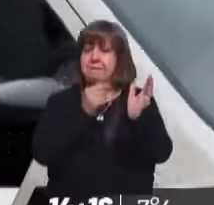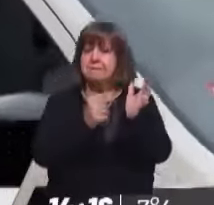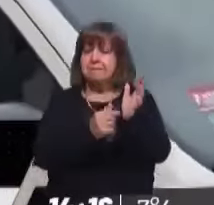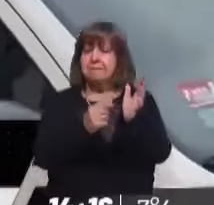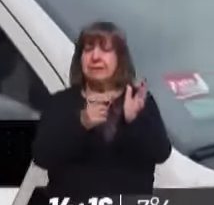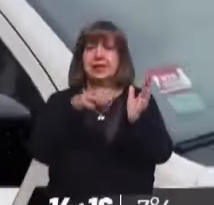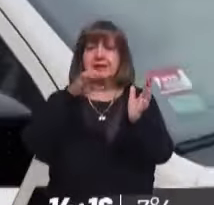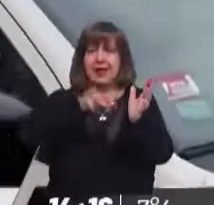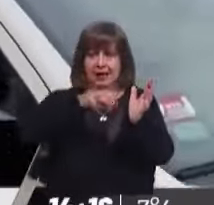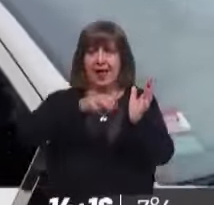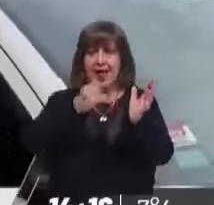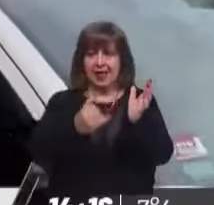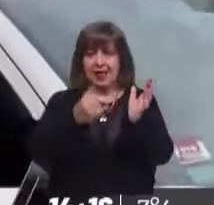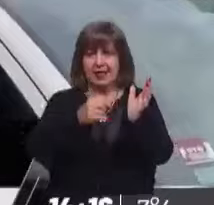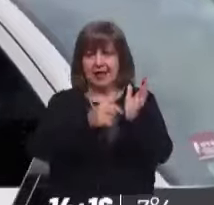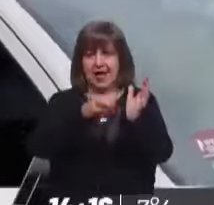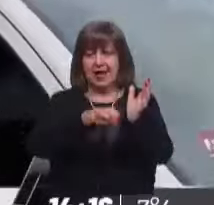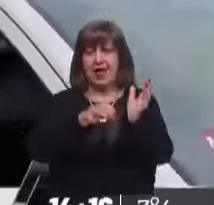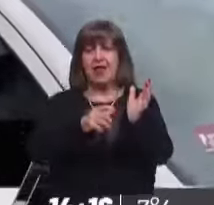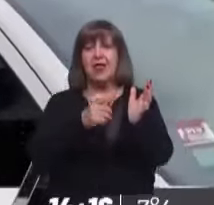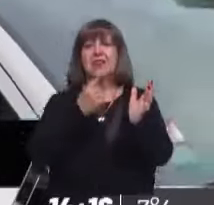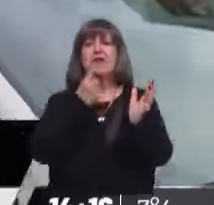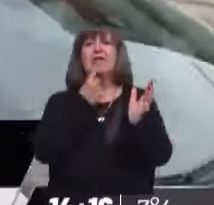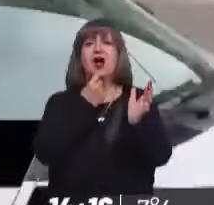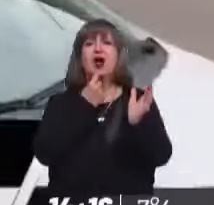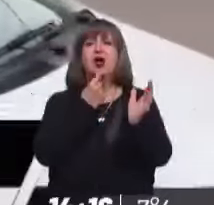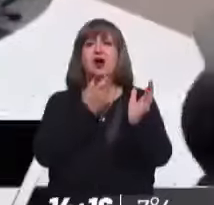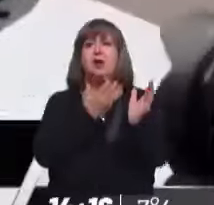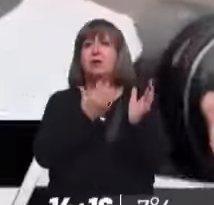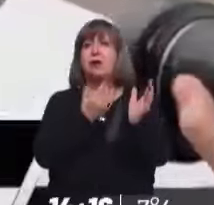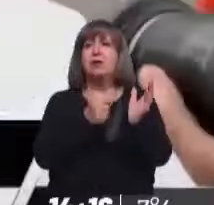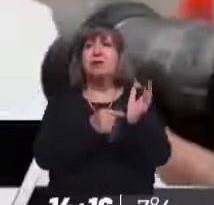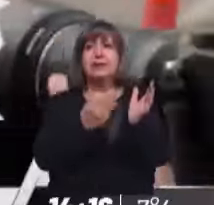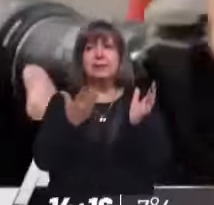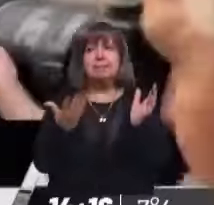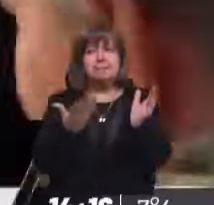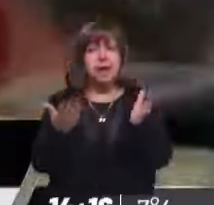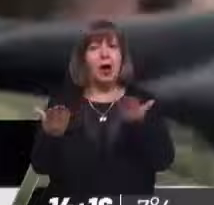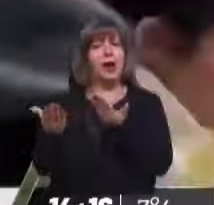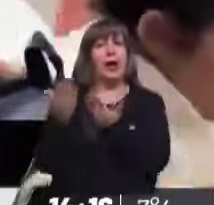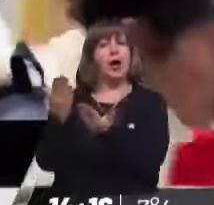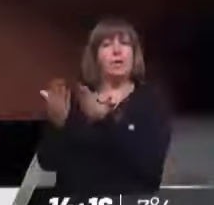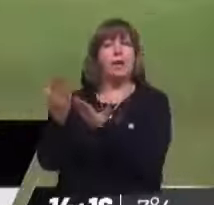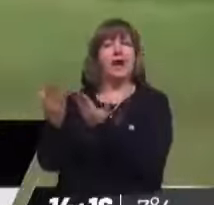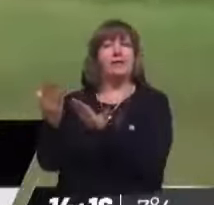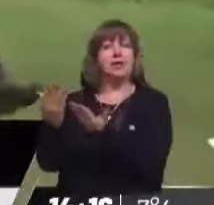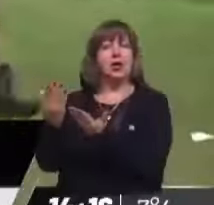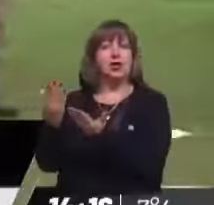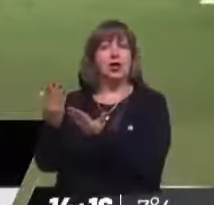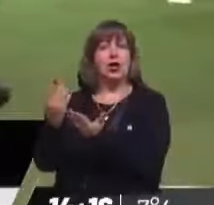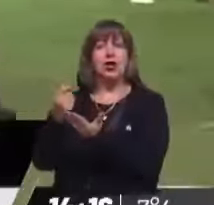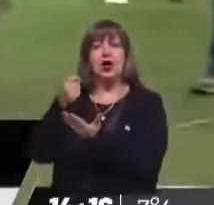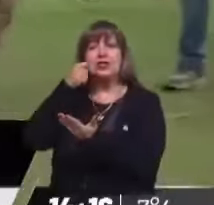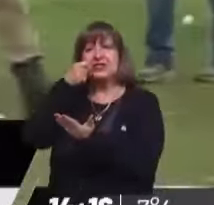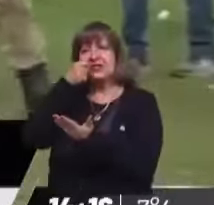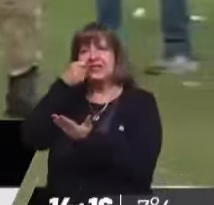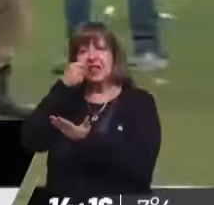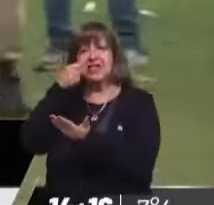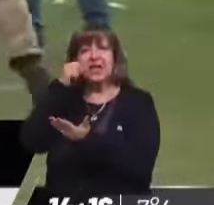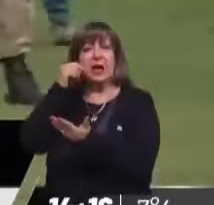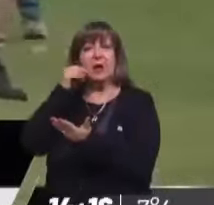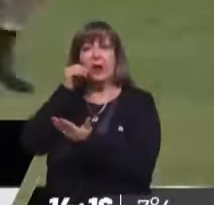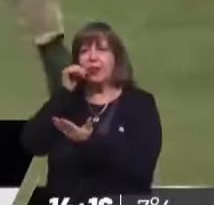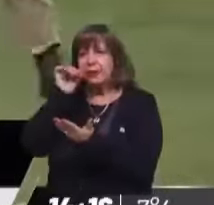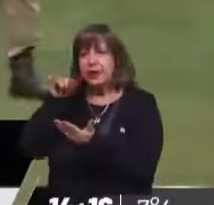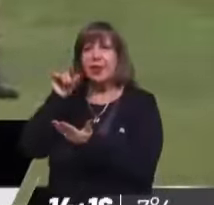que está marcada por callejones sin salida, con 3 fiscales, 4 fuerzas de seguridad involucradas, 7 imputados y